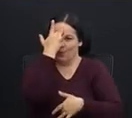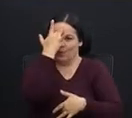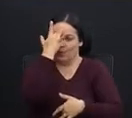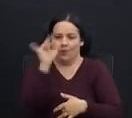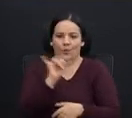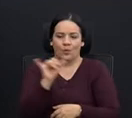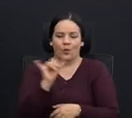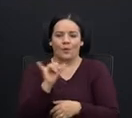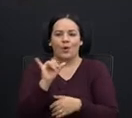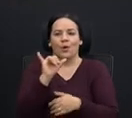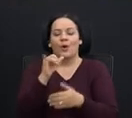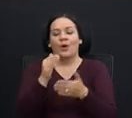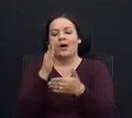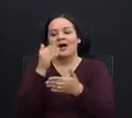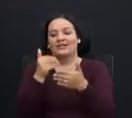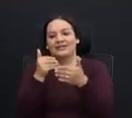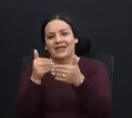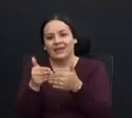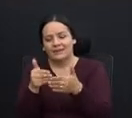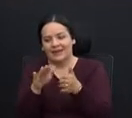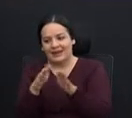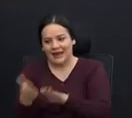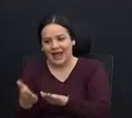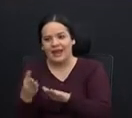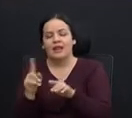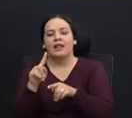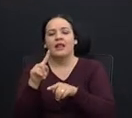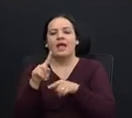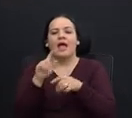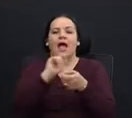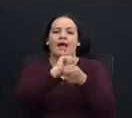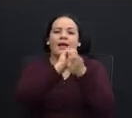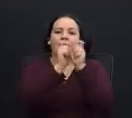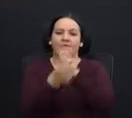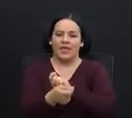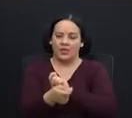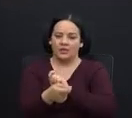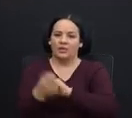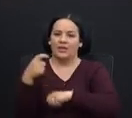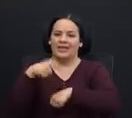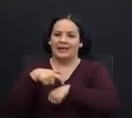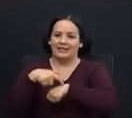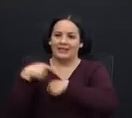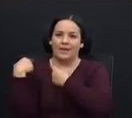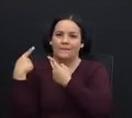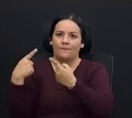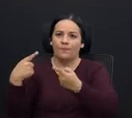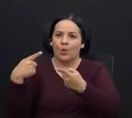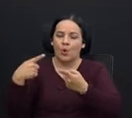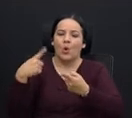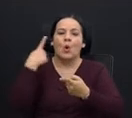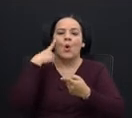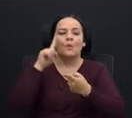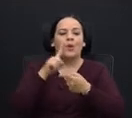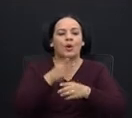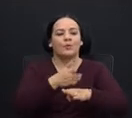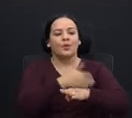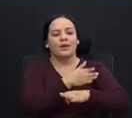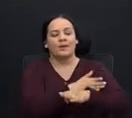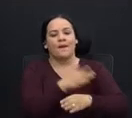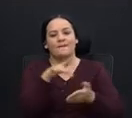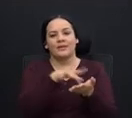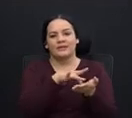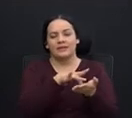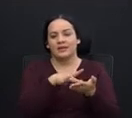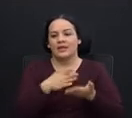como terminal ha variado en el tiempo, en función del progreso de la medicina y la disponibilidad de